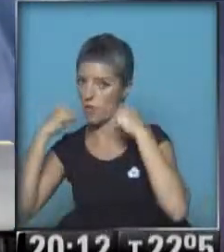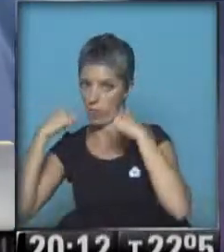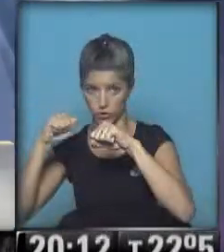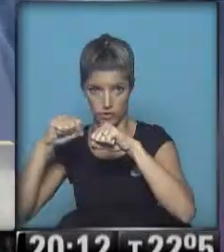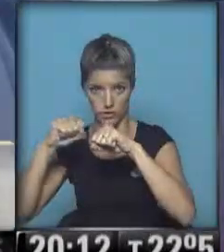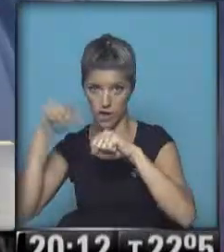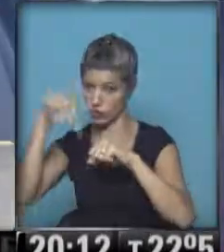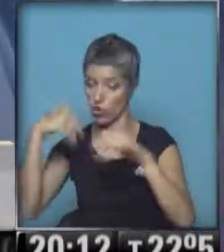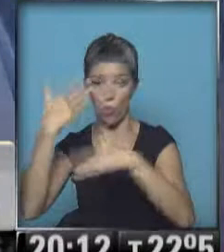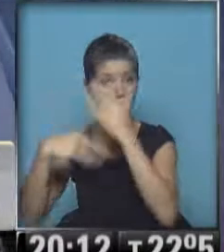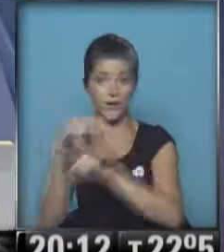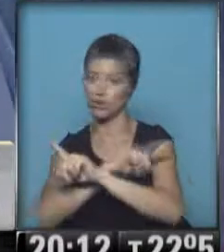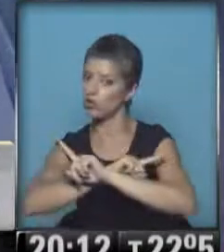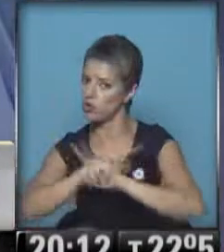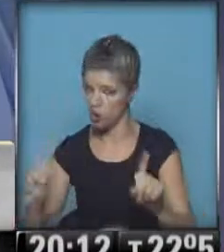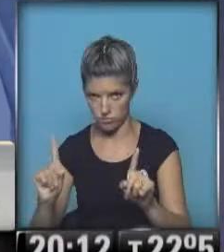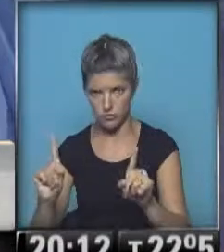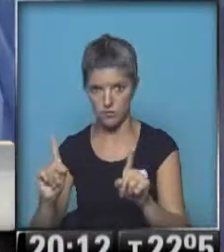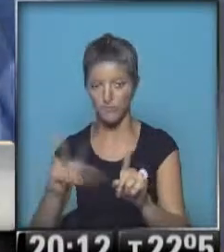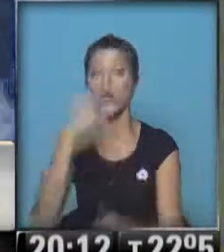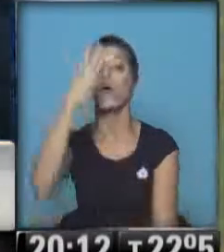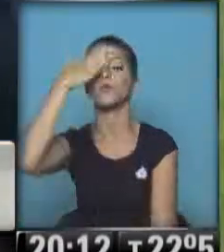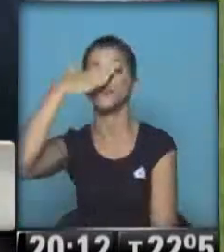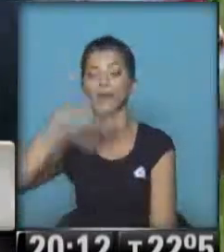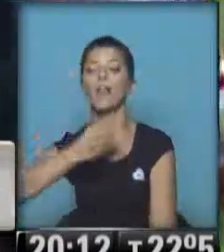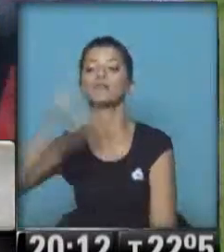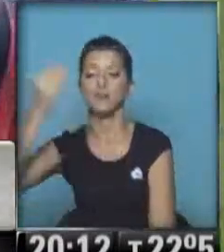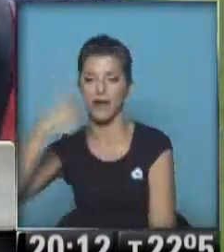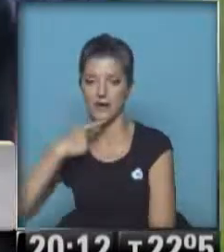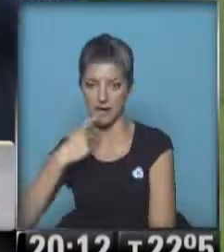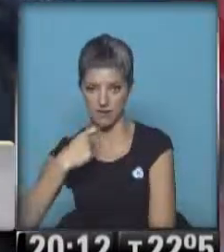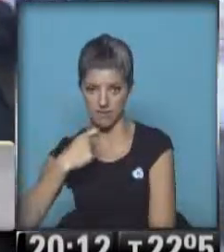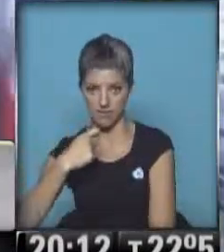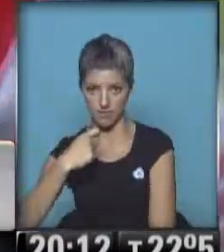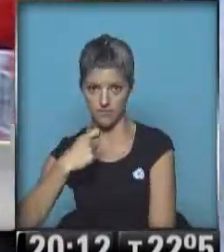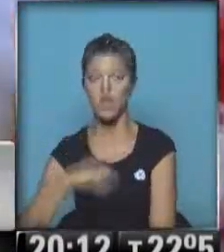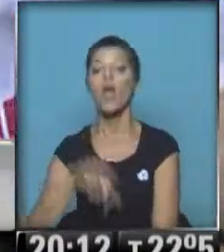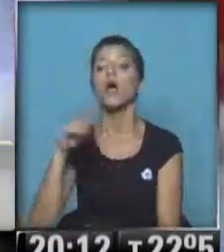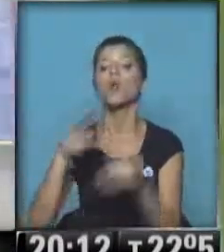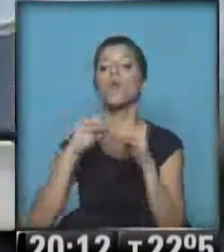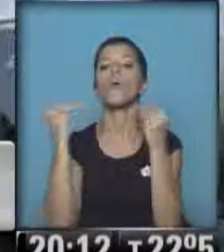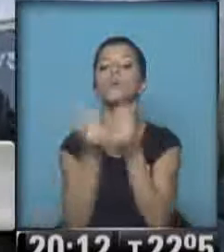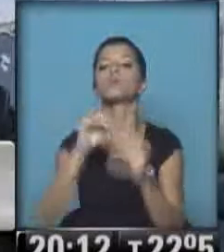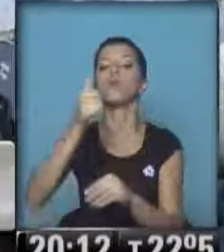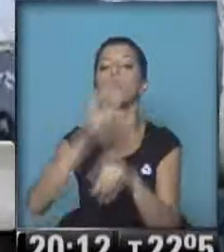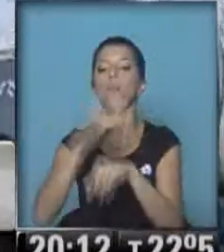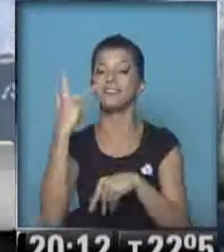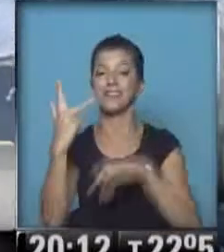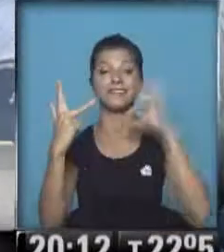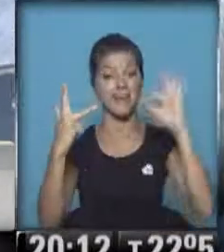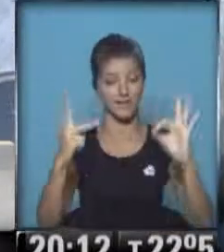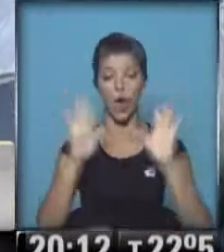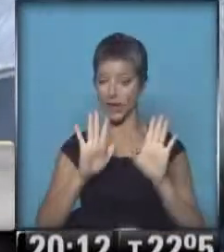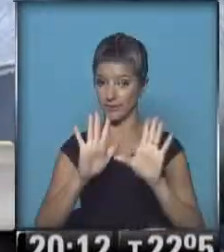a jugar, por supuesto, en cuartos de final, lo va a hacer River con una victoria 3-0 como se determinó, y el